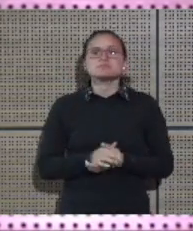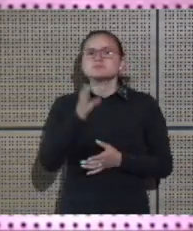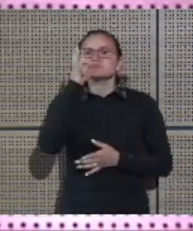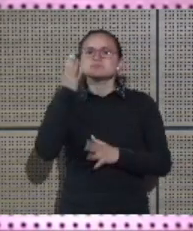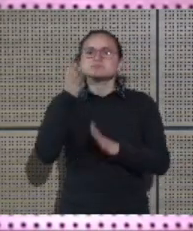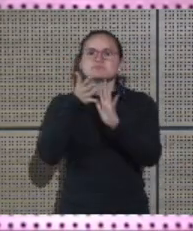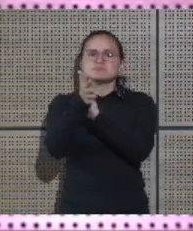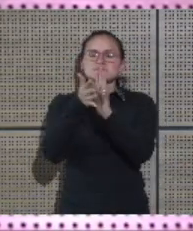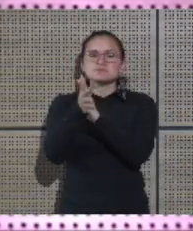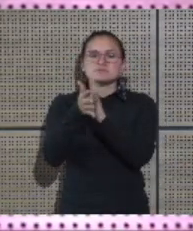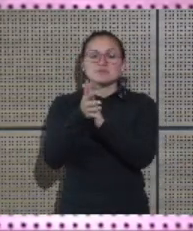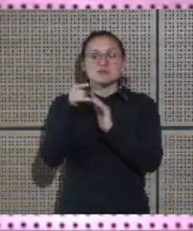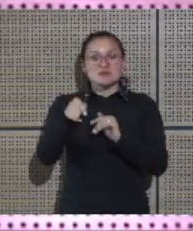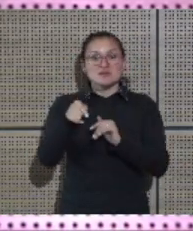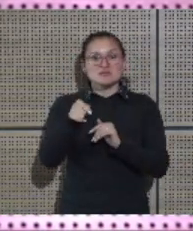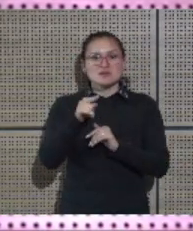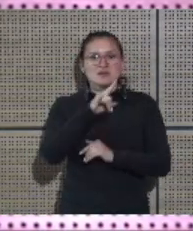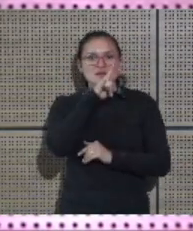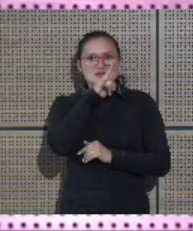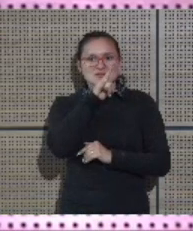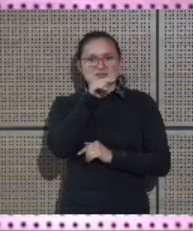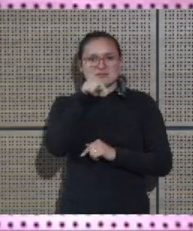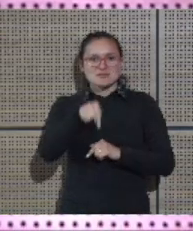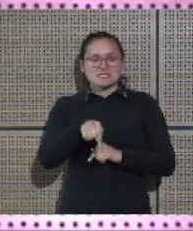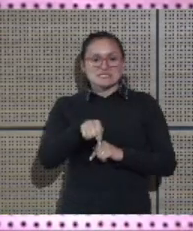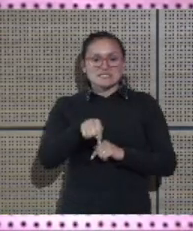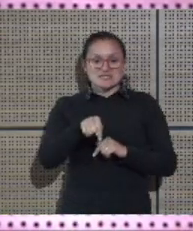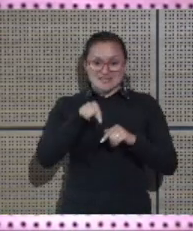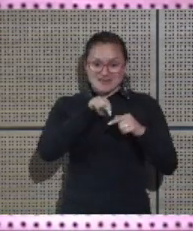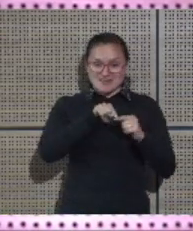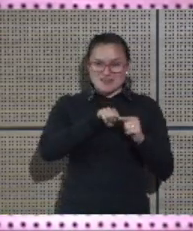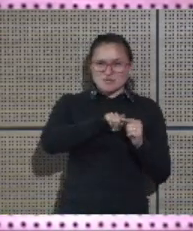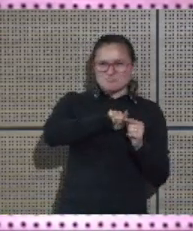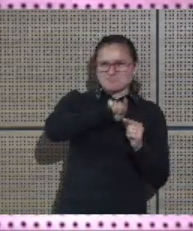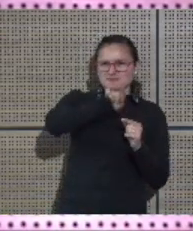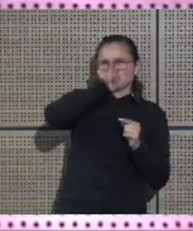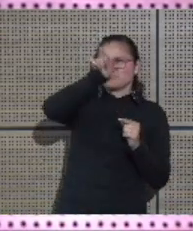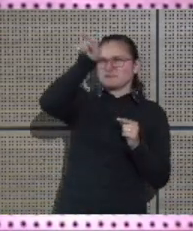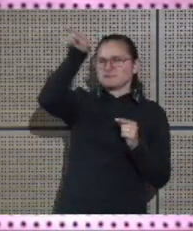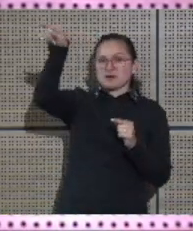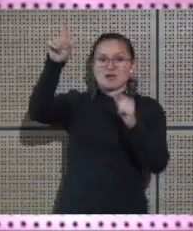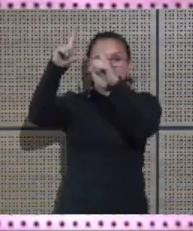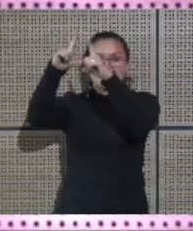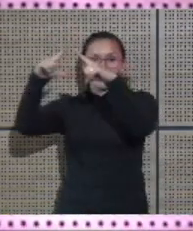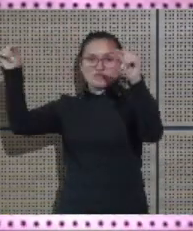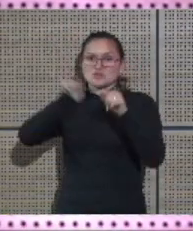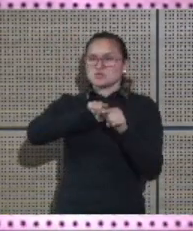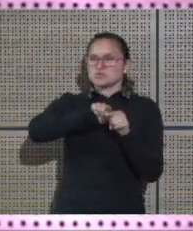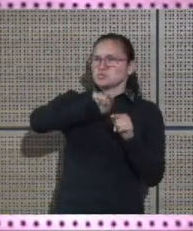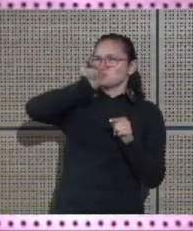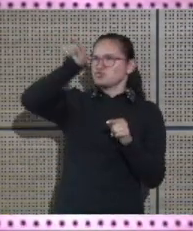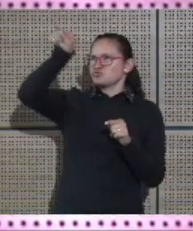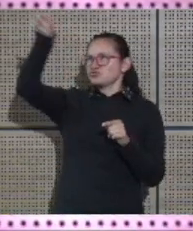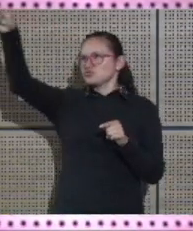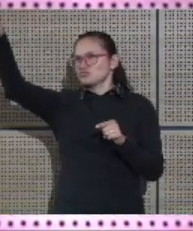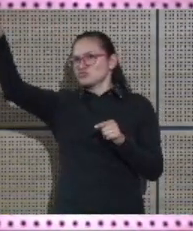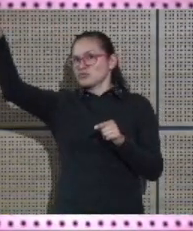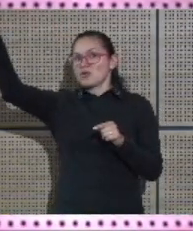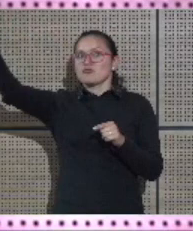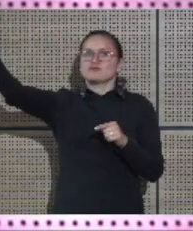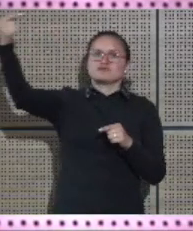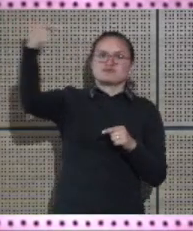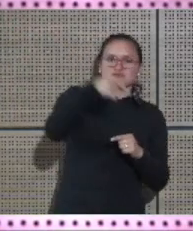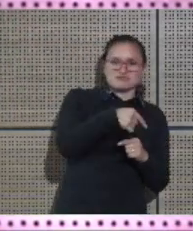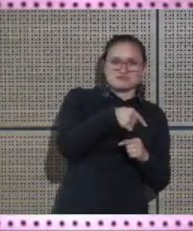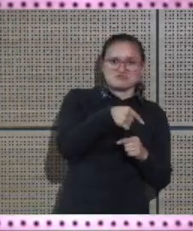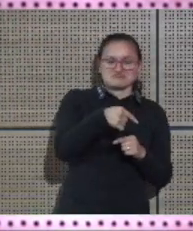dijo que los Estados Unidos enviarían un hombre a la Luna antes de finalizar esa década y lo devolverían vivo, que parece que es la parte más